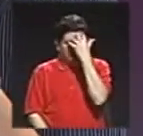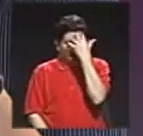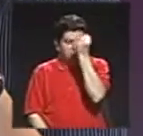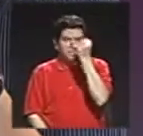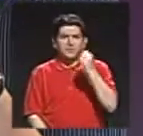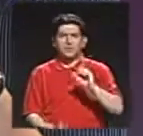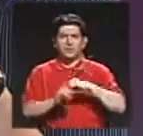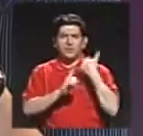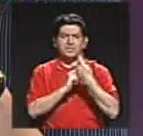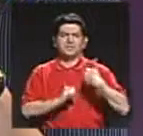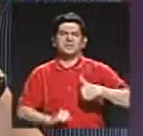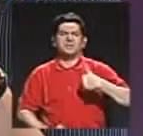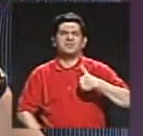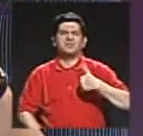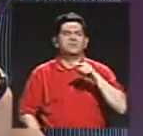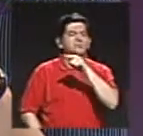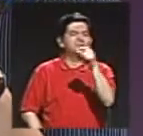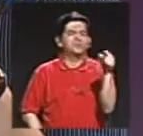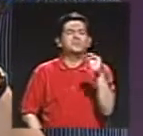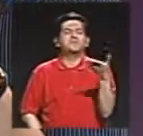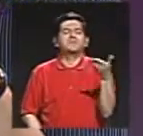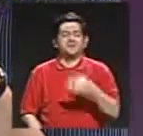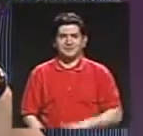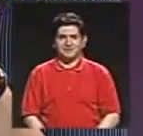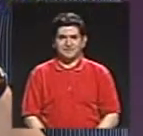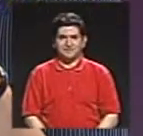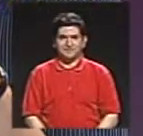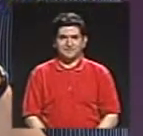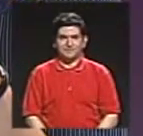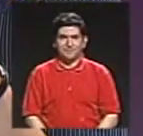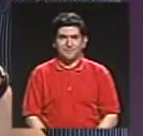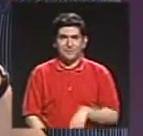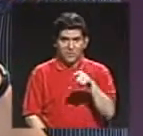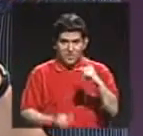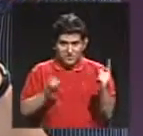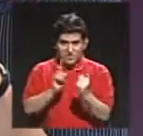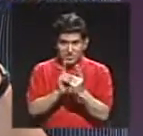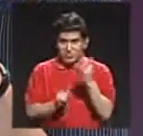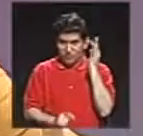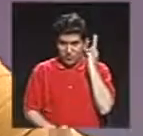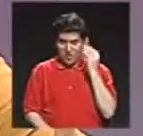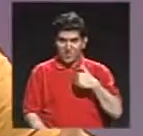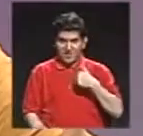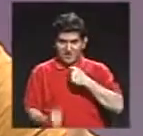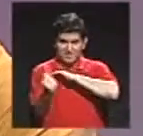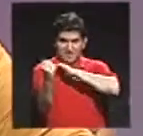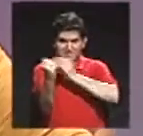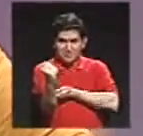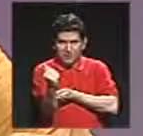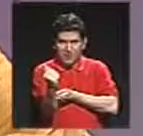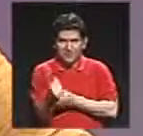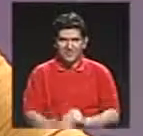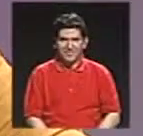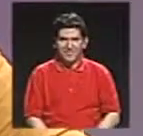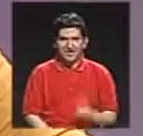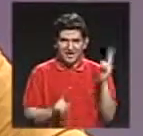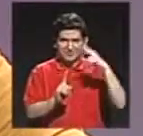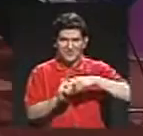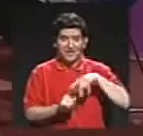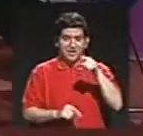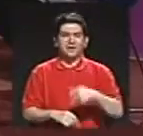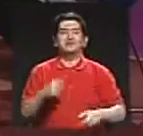esos hombres Qué pasa cuando cuando se encuentran con una mujer empoderada y qué dice un